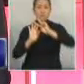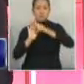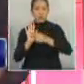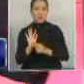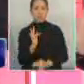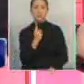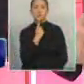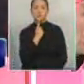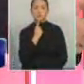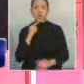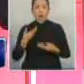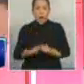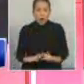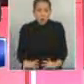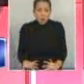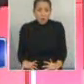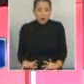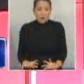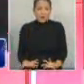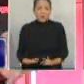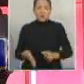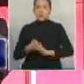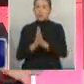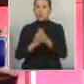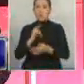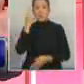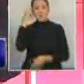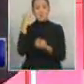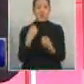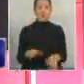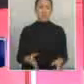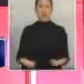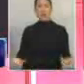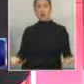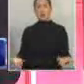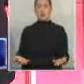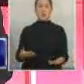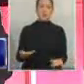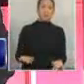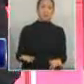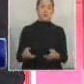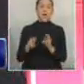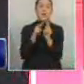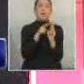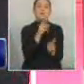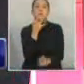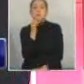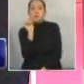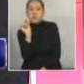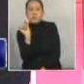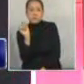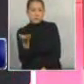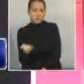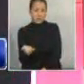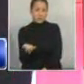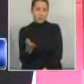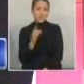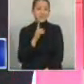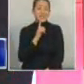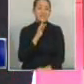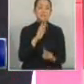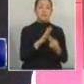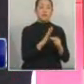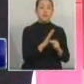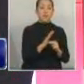FUT. Entonces ahora, claro, ahora que ya lo ven todo perdido, dicen, bueno, tapemos las goteras. Uh-huh. Tiene el problema